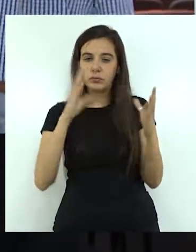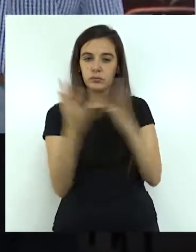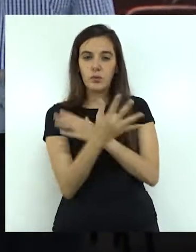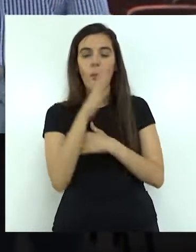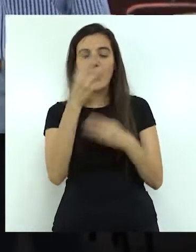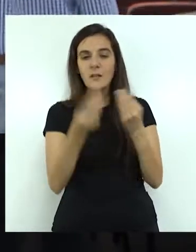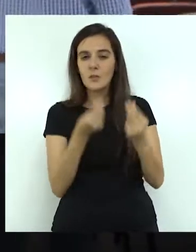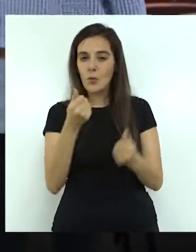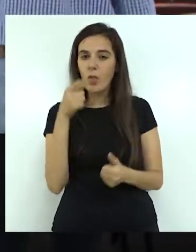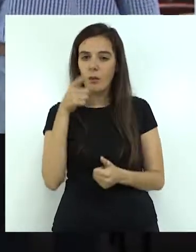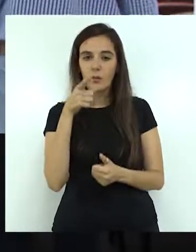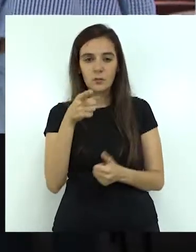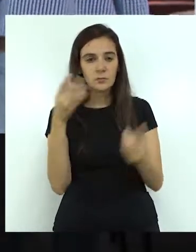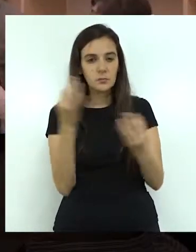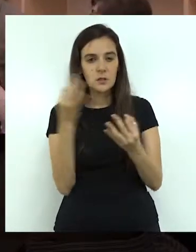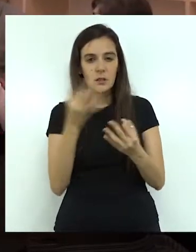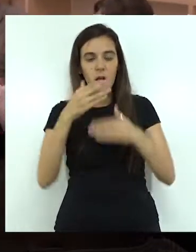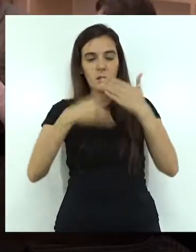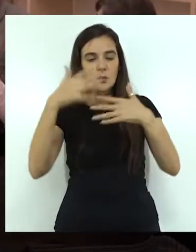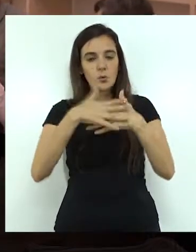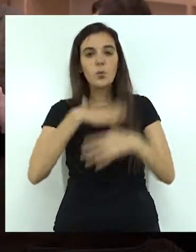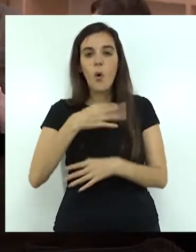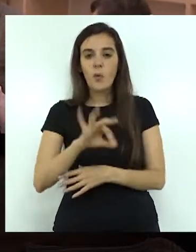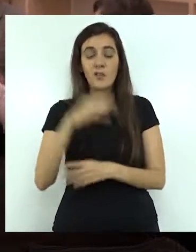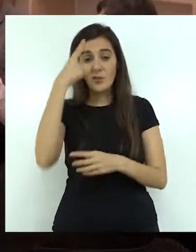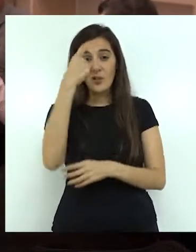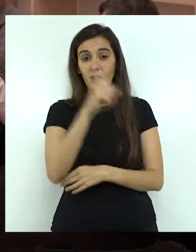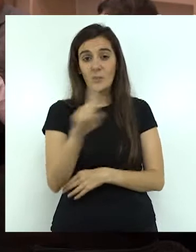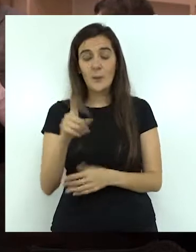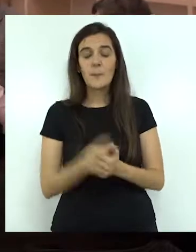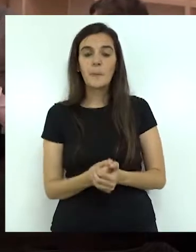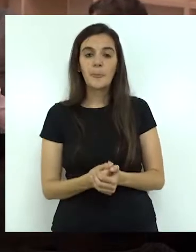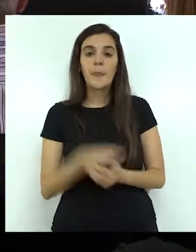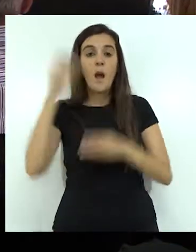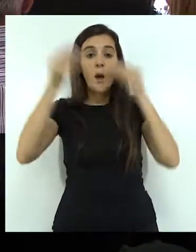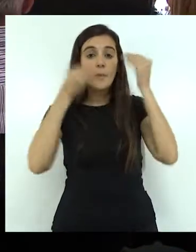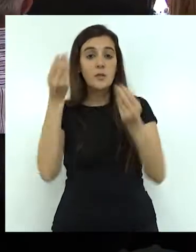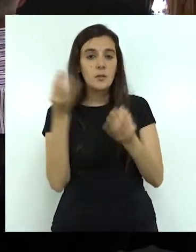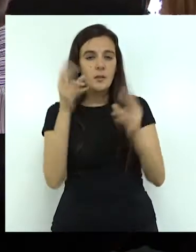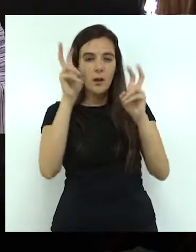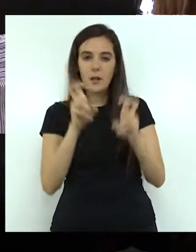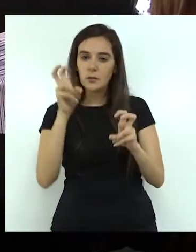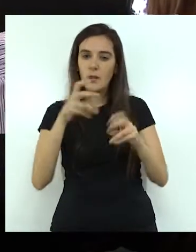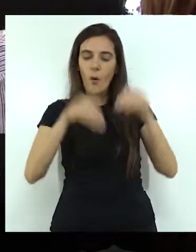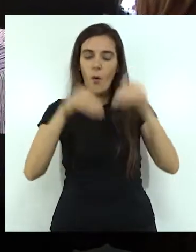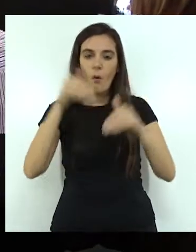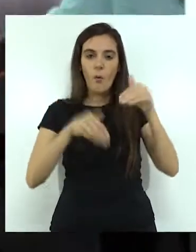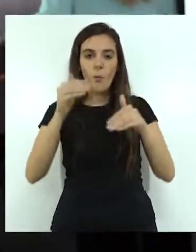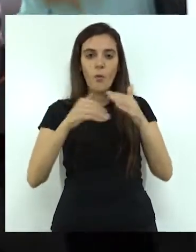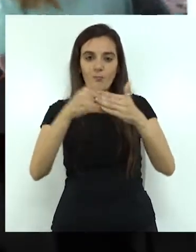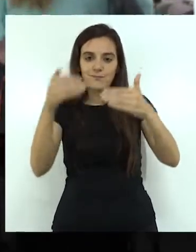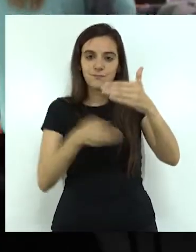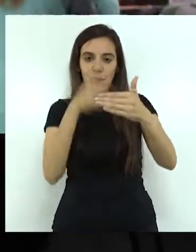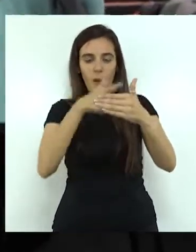estructura yo no lo creo también ha reflexionado sobre el hecho de que el voto siempre va por detrás de los acontecimientos que se dan